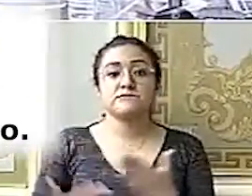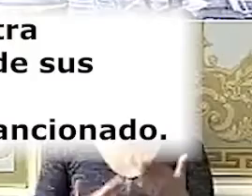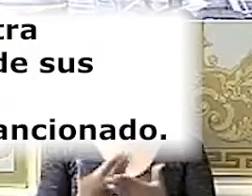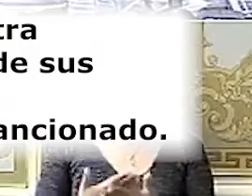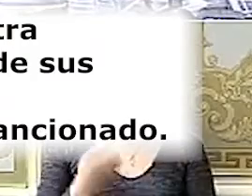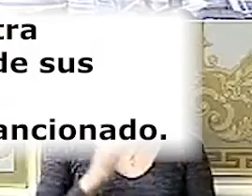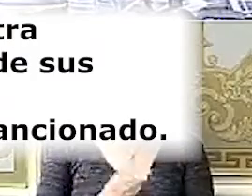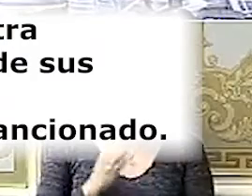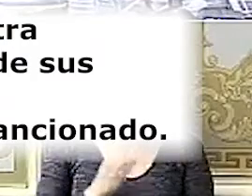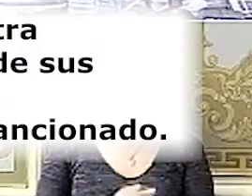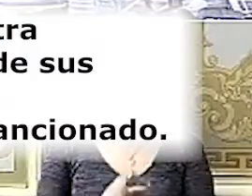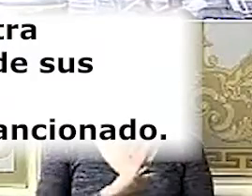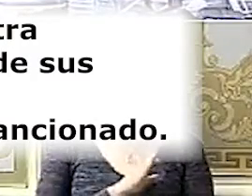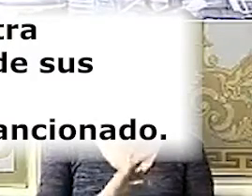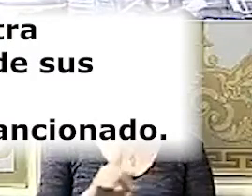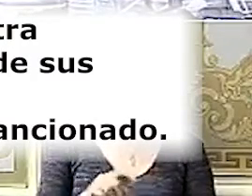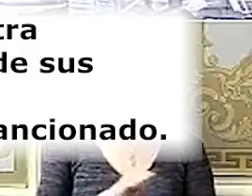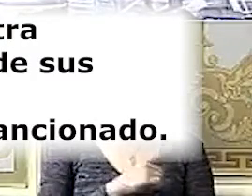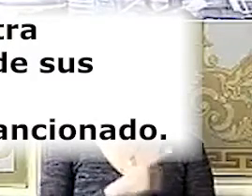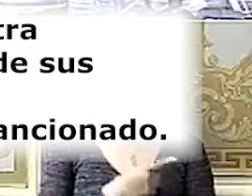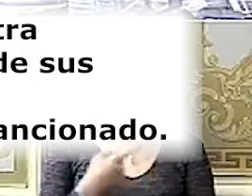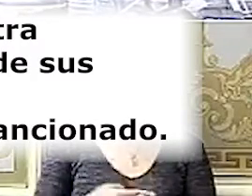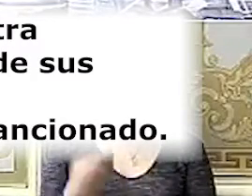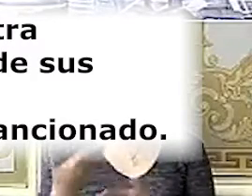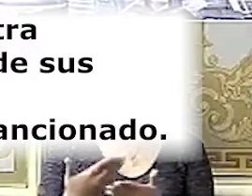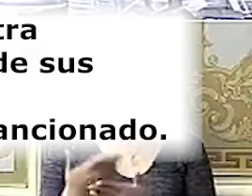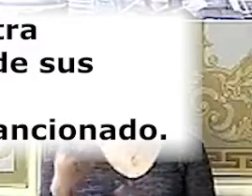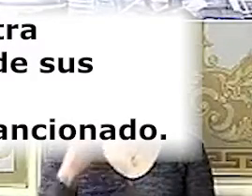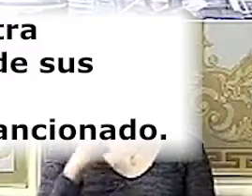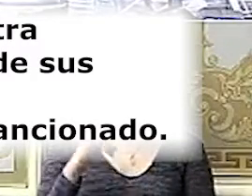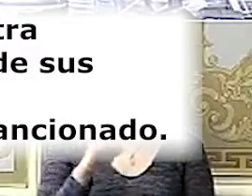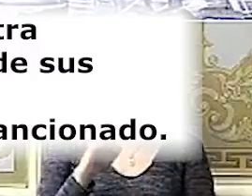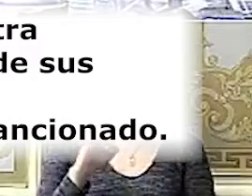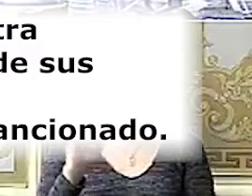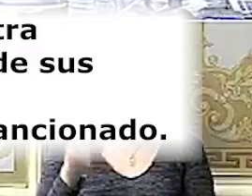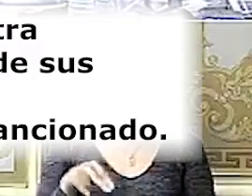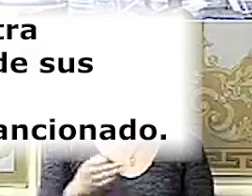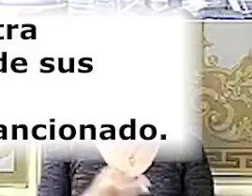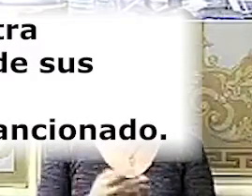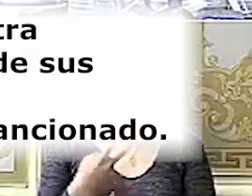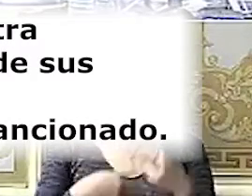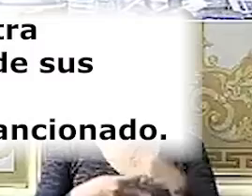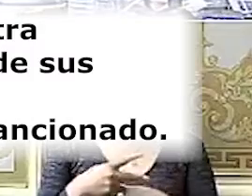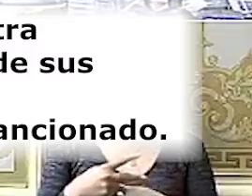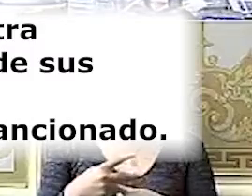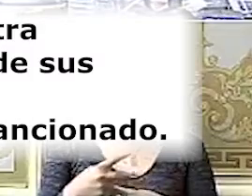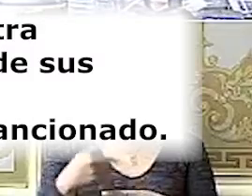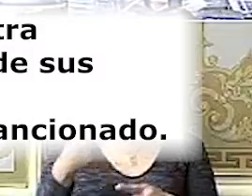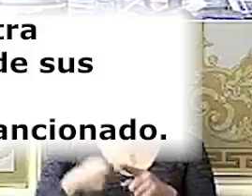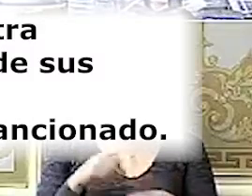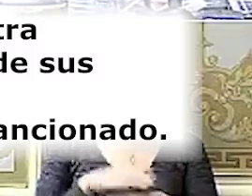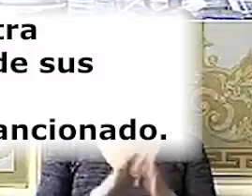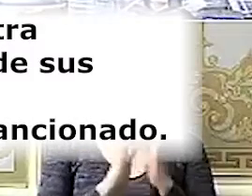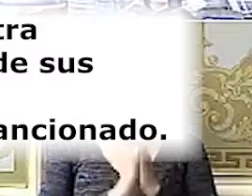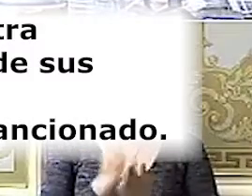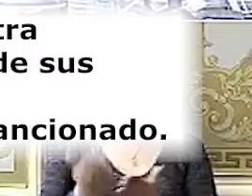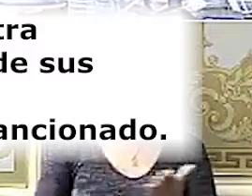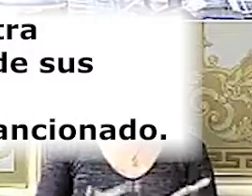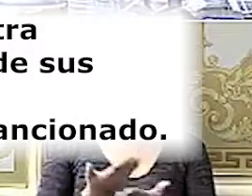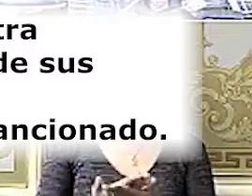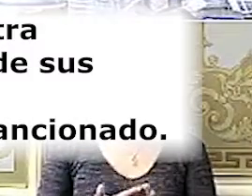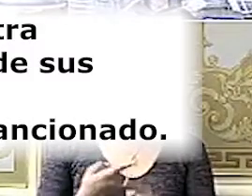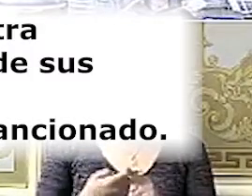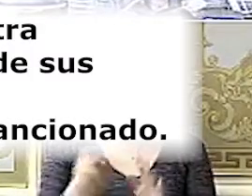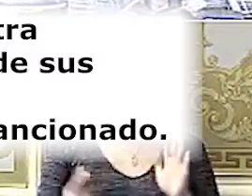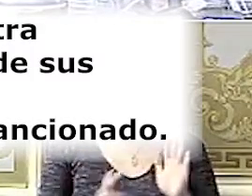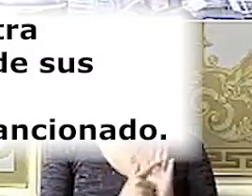condición de estar indispuesto de salud, se solicita al diputado José Juan Espinoza Torres presente de manera física, en términos de